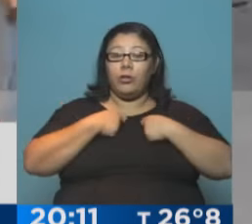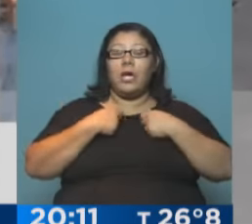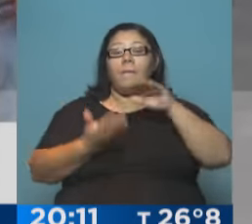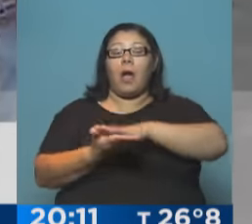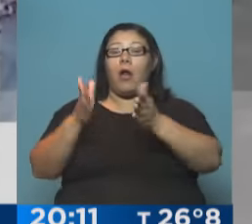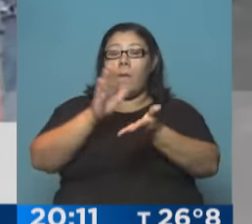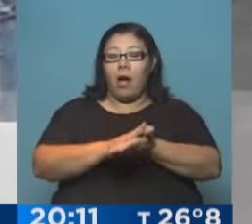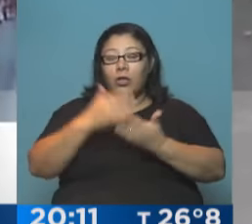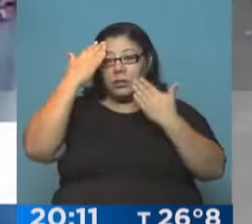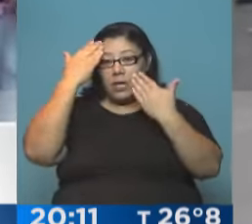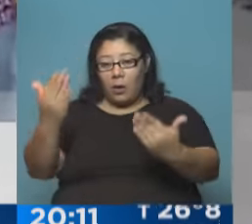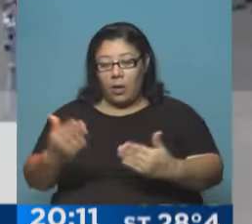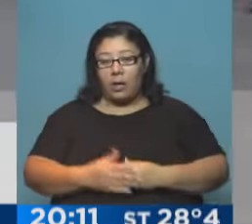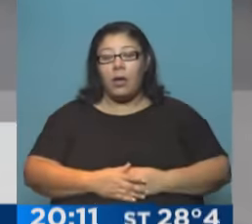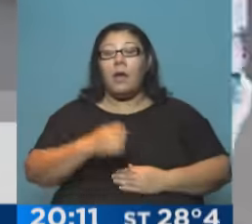la concentración lógica de un partido como el de esta noche? Sí, bueno, pero ya estamos acostumbrados. Vivimos de esto y bueno, salimos más que